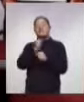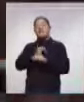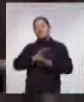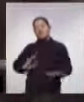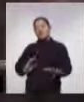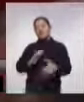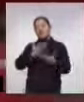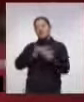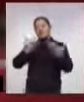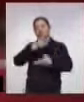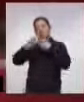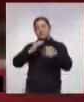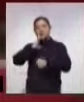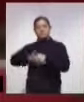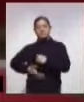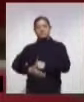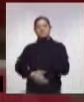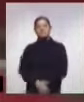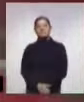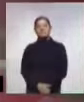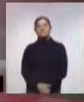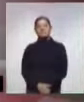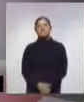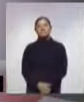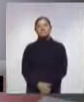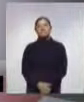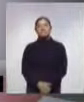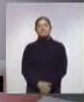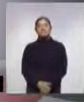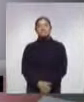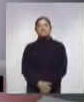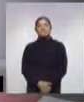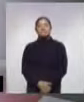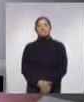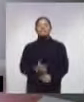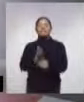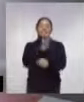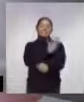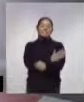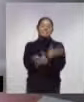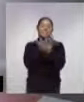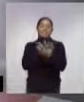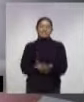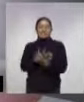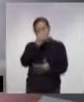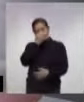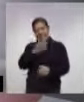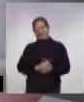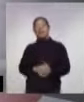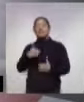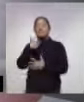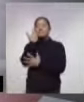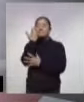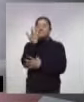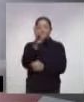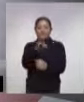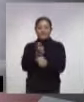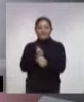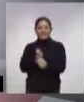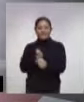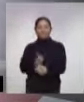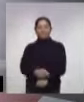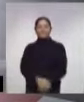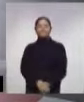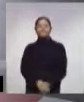de la redacción, Ahora Noticias. Y mire, antes de ir a nuestra siguiente pausa, quiero hacerle la